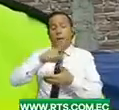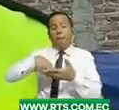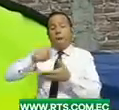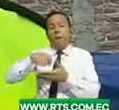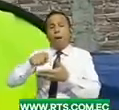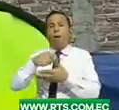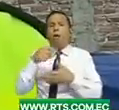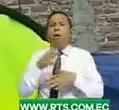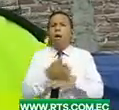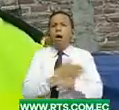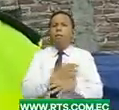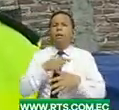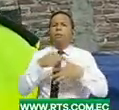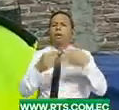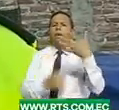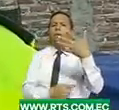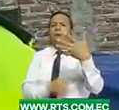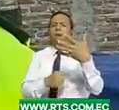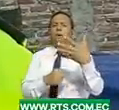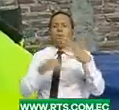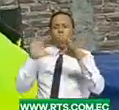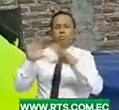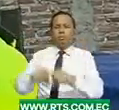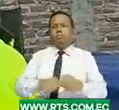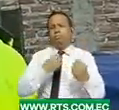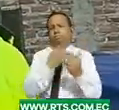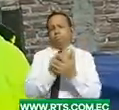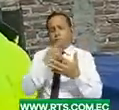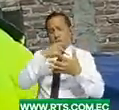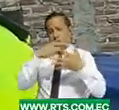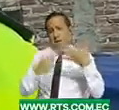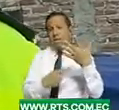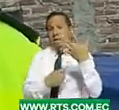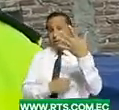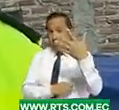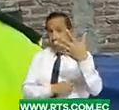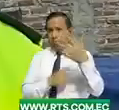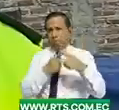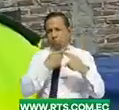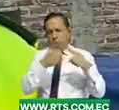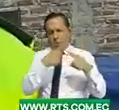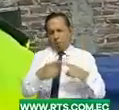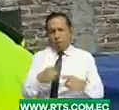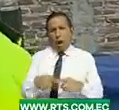cinco detenciones por diferentes causas. Es más, estaba con medidas sustitutivas